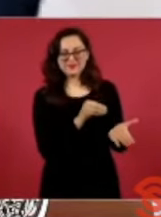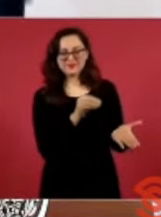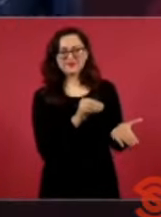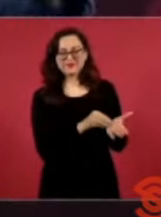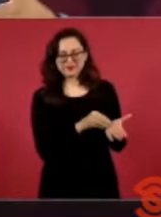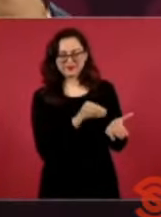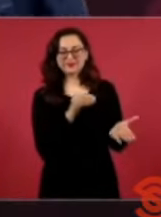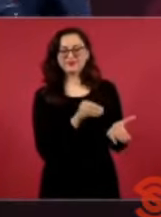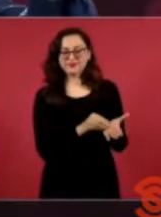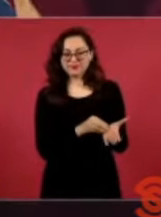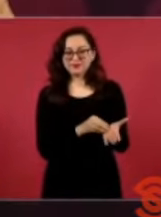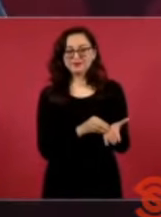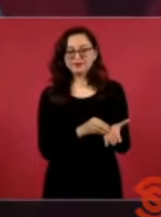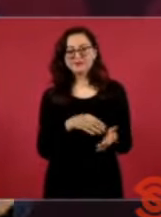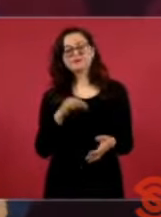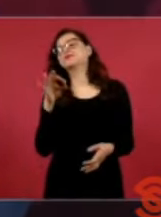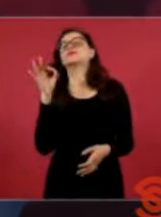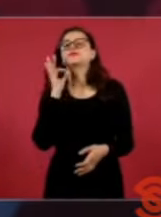solicitando a jueces